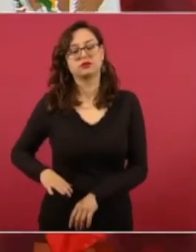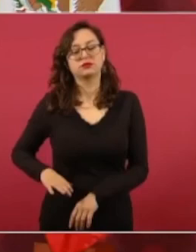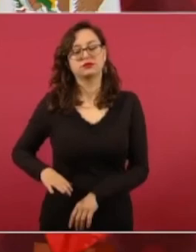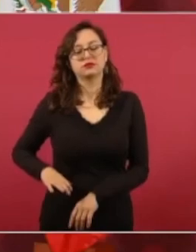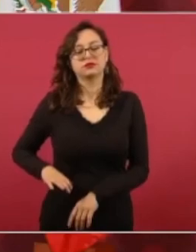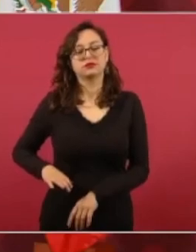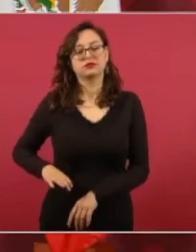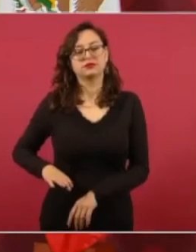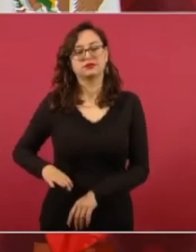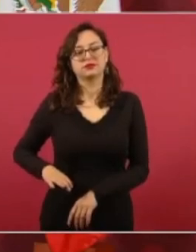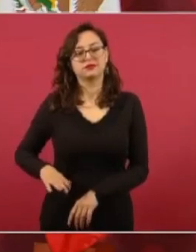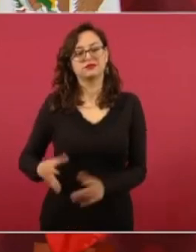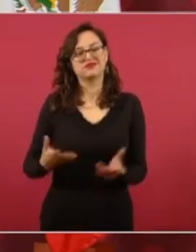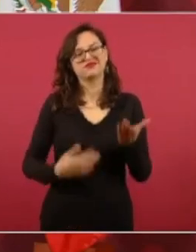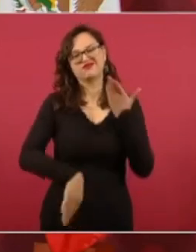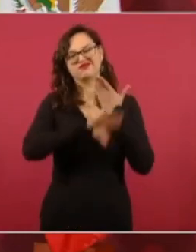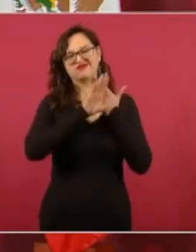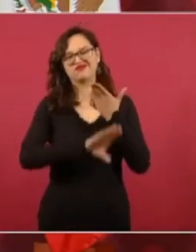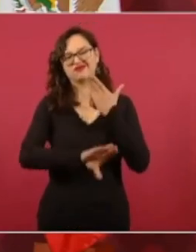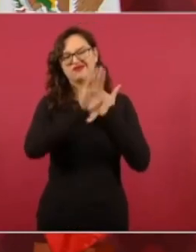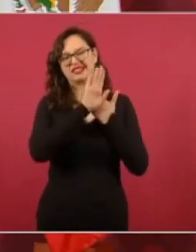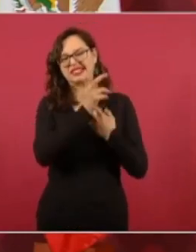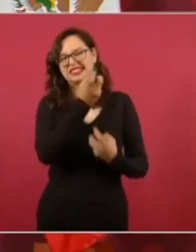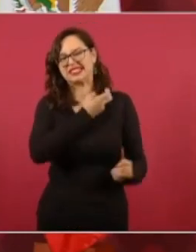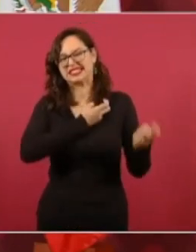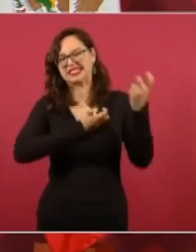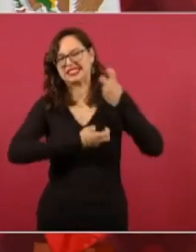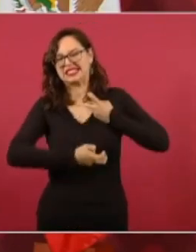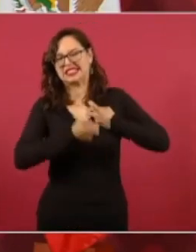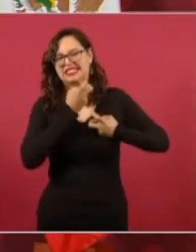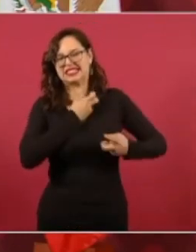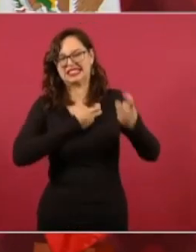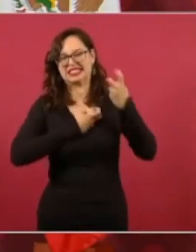entonces a mí me maltrataba